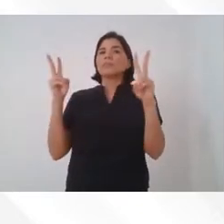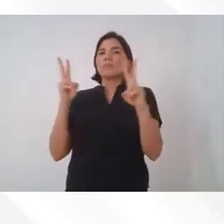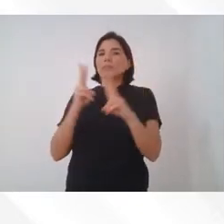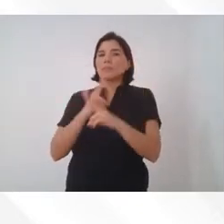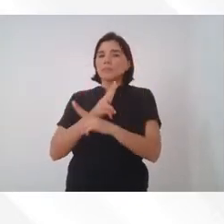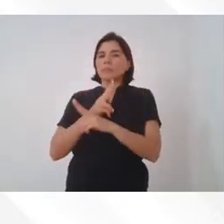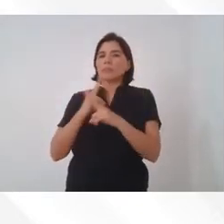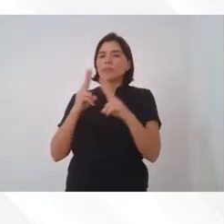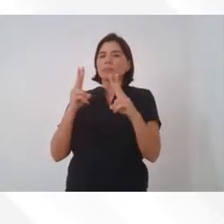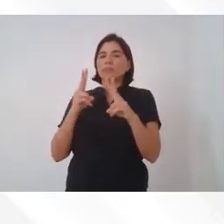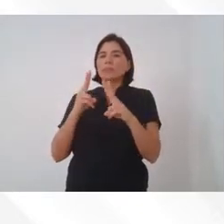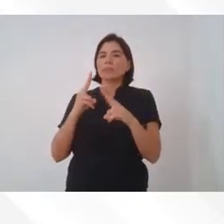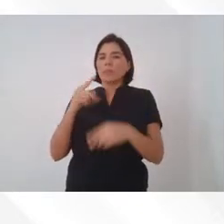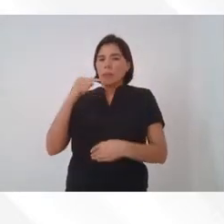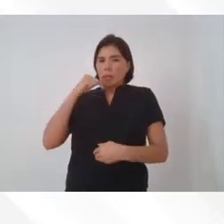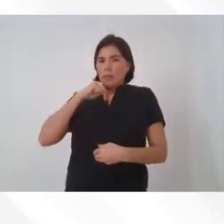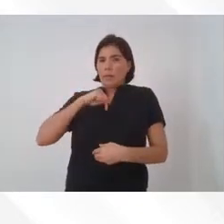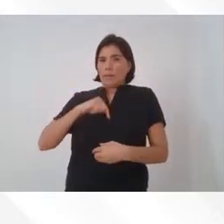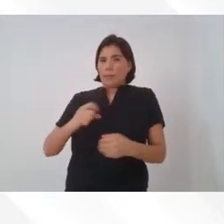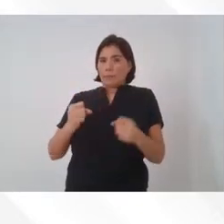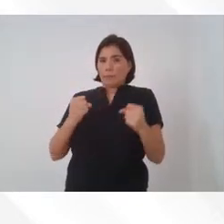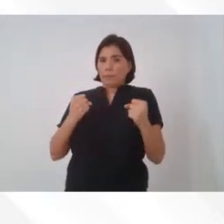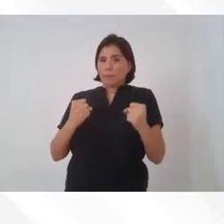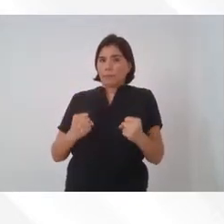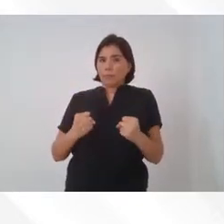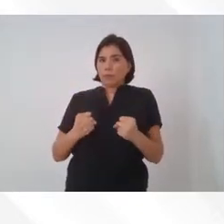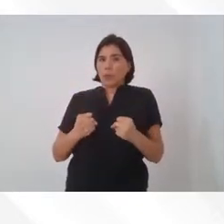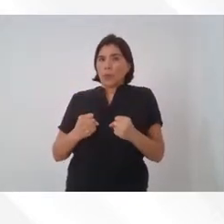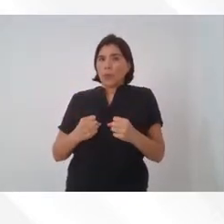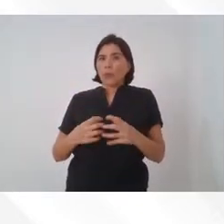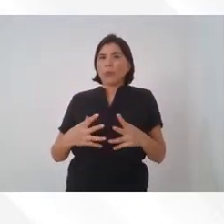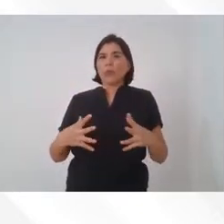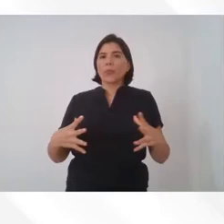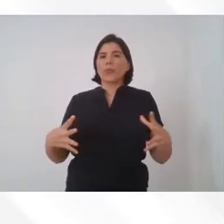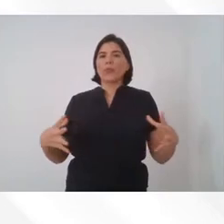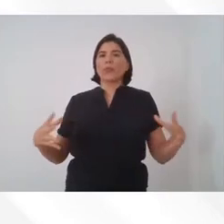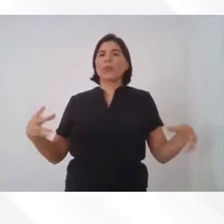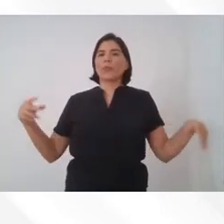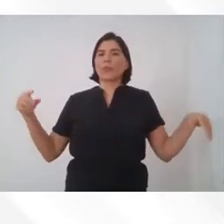Contenemos el aire y soltamos.